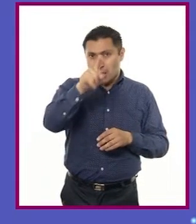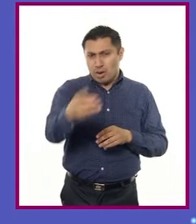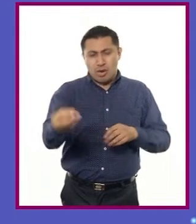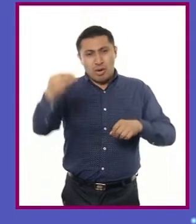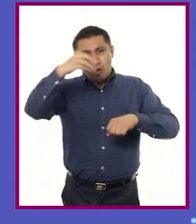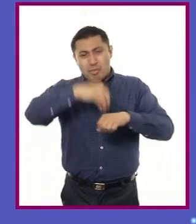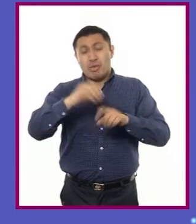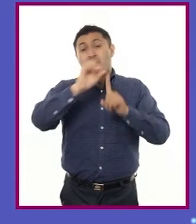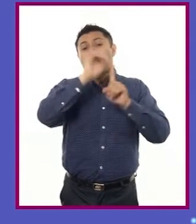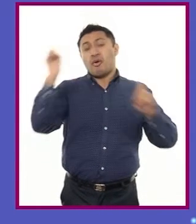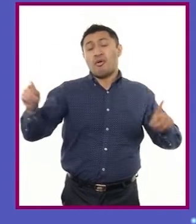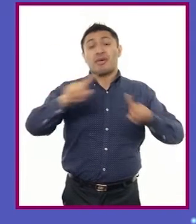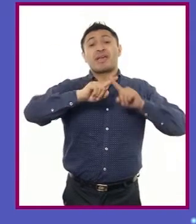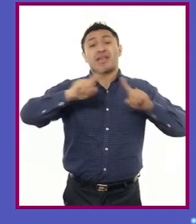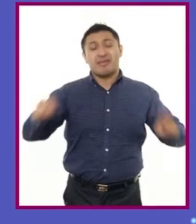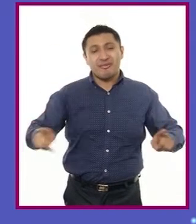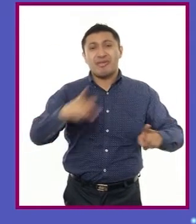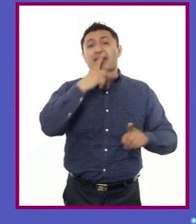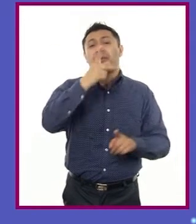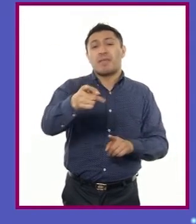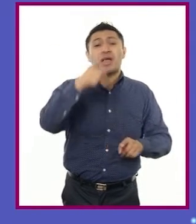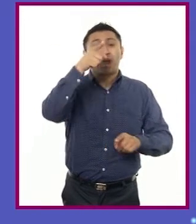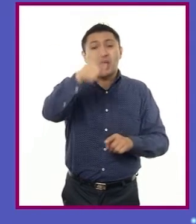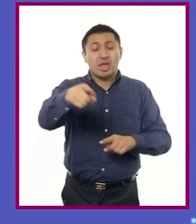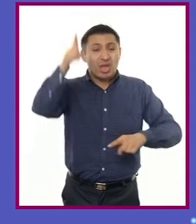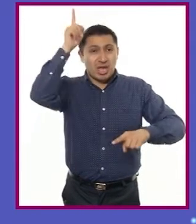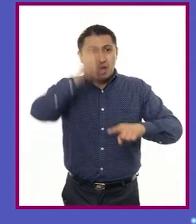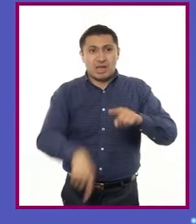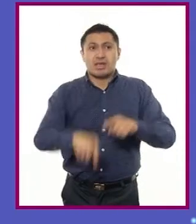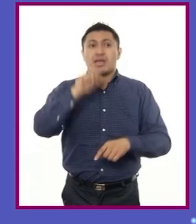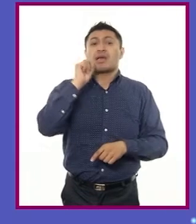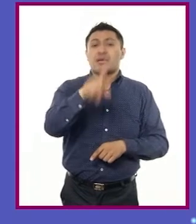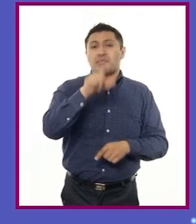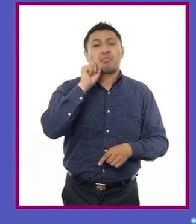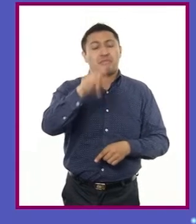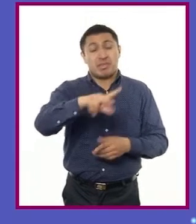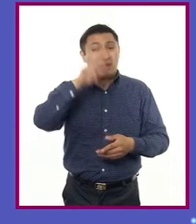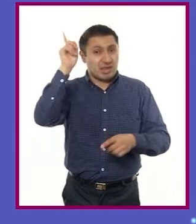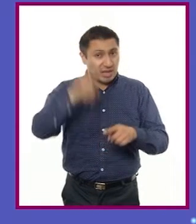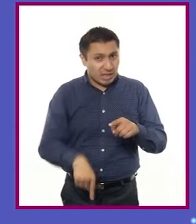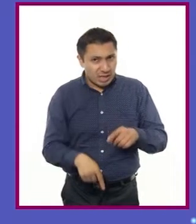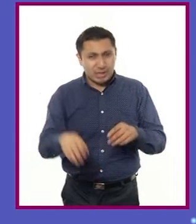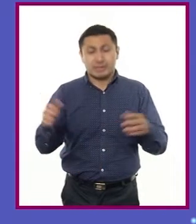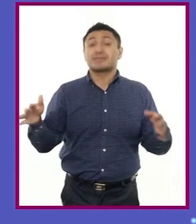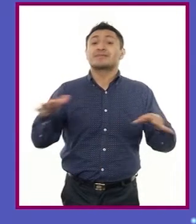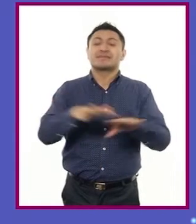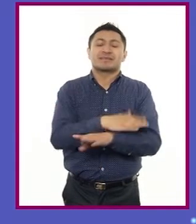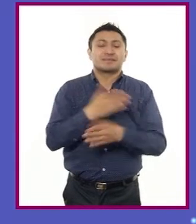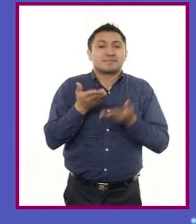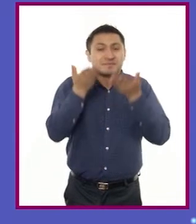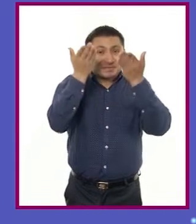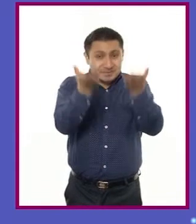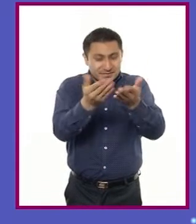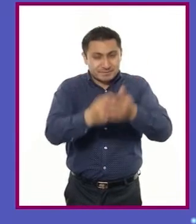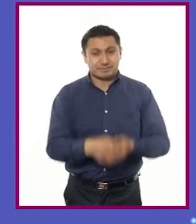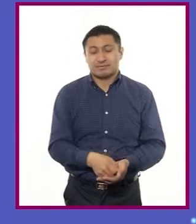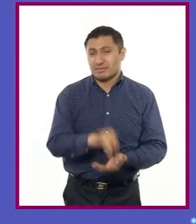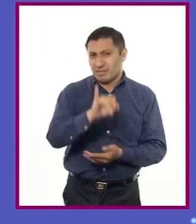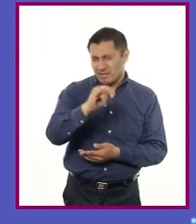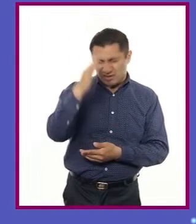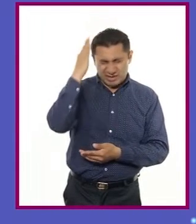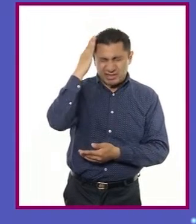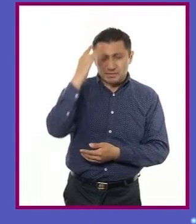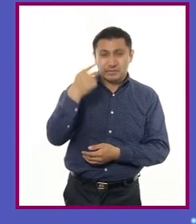orden las palabras y omitimos las reiteraciones, quedaría así. Sí, señor,